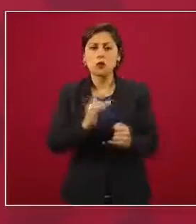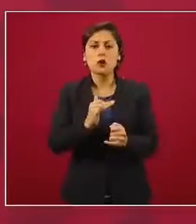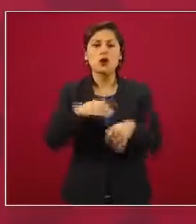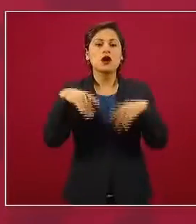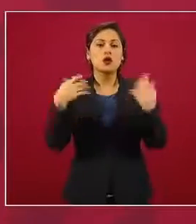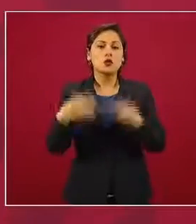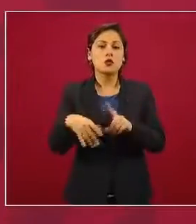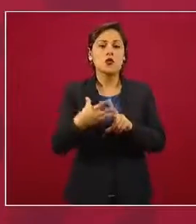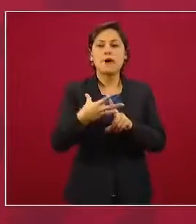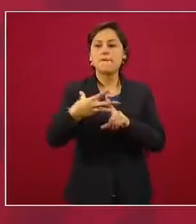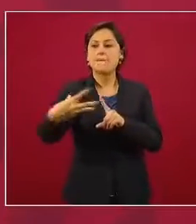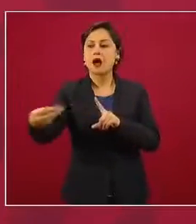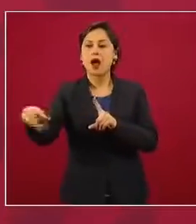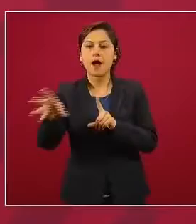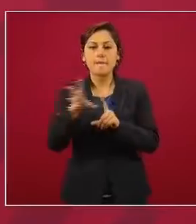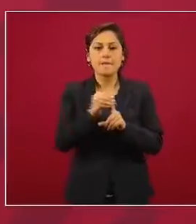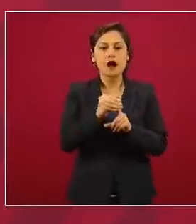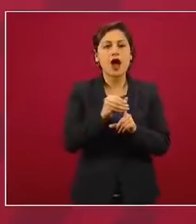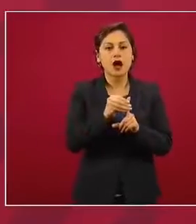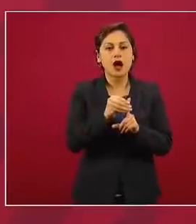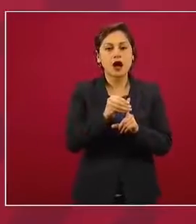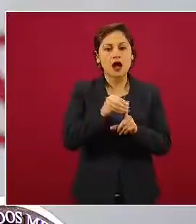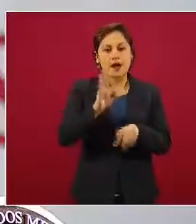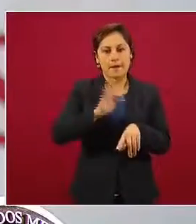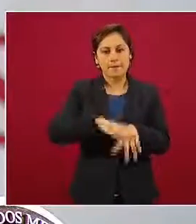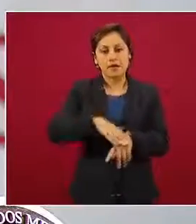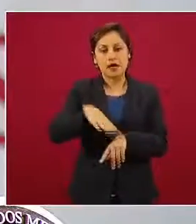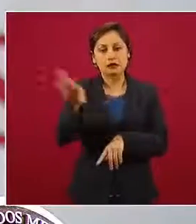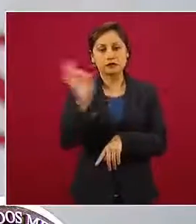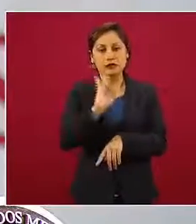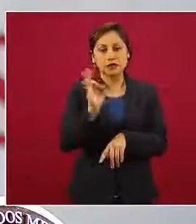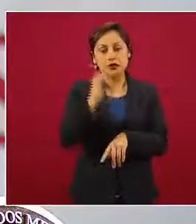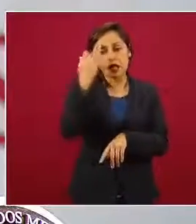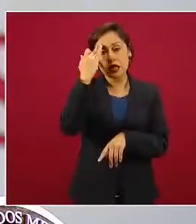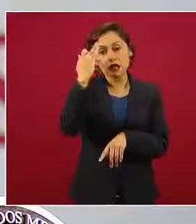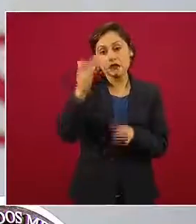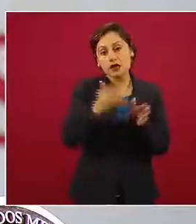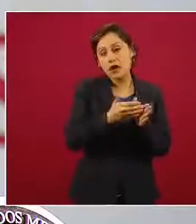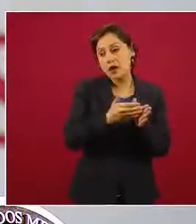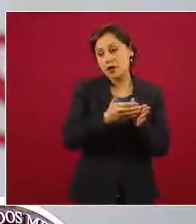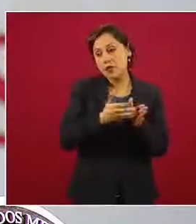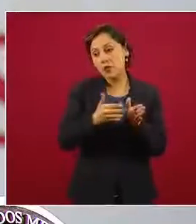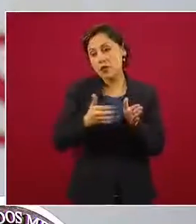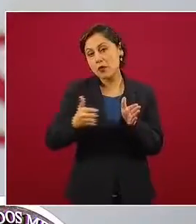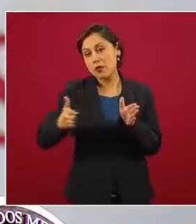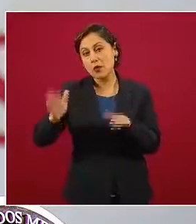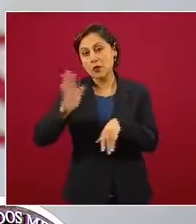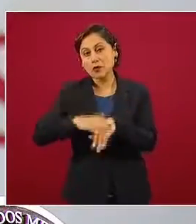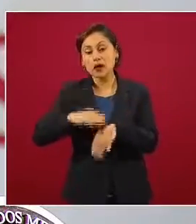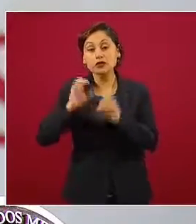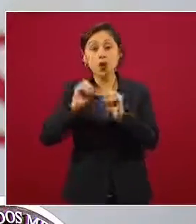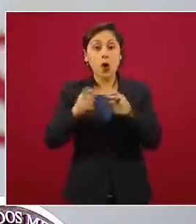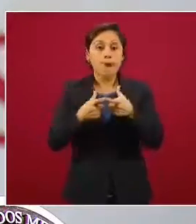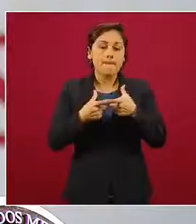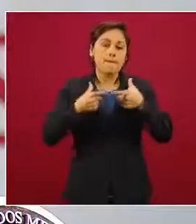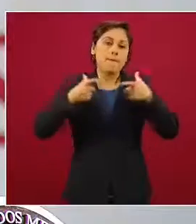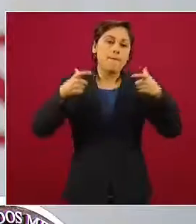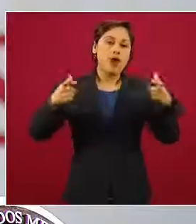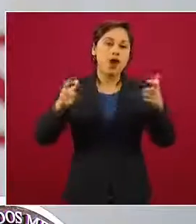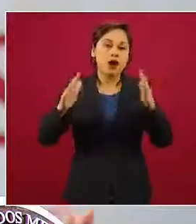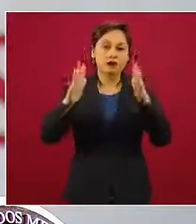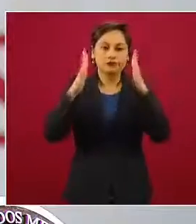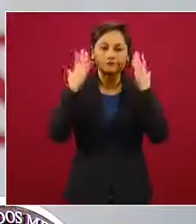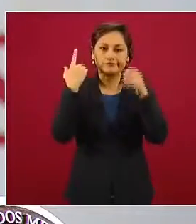términos de prolongar la epidemia o incluso hacer que la epidemia se vuelva más grande. Entre más personas